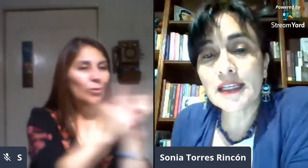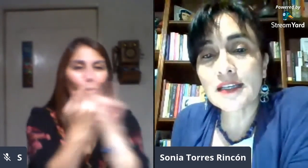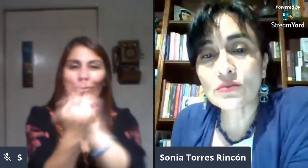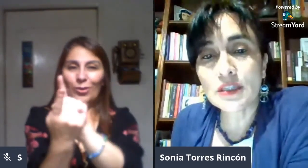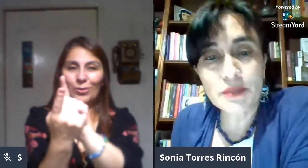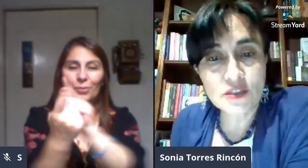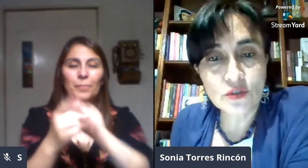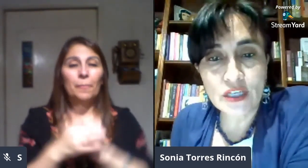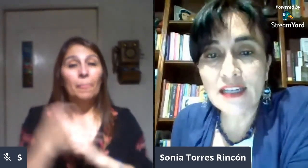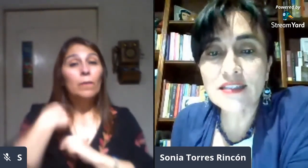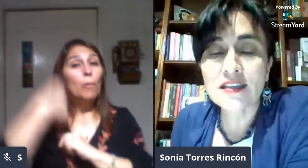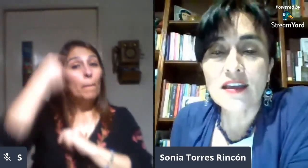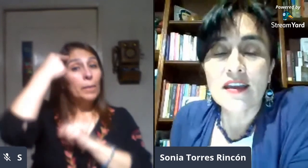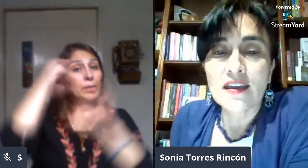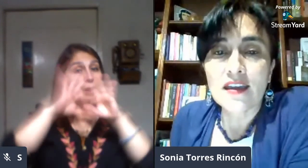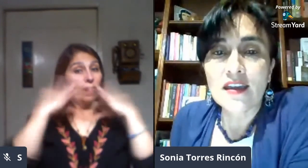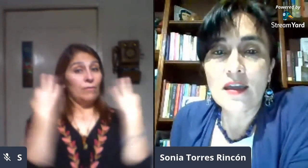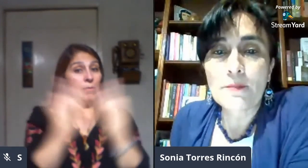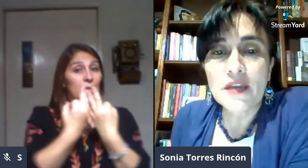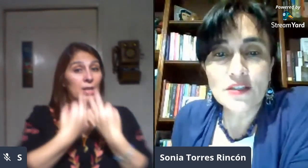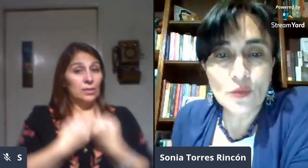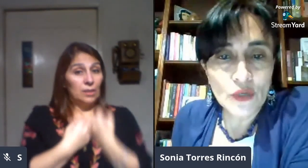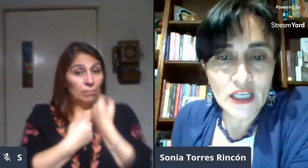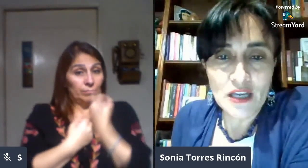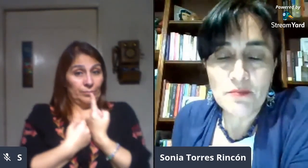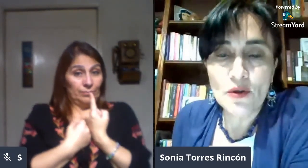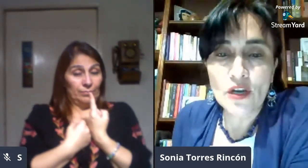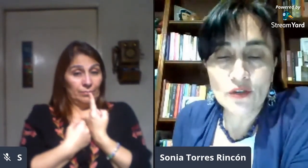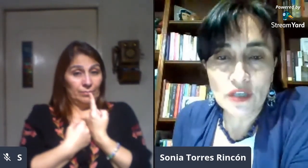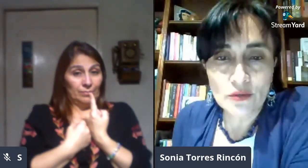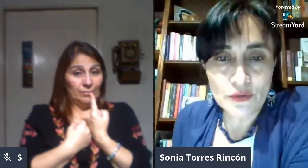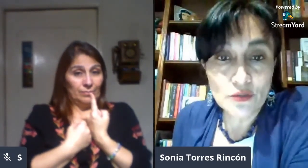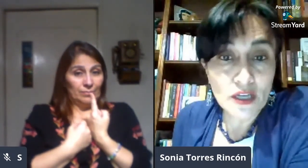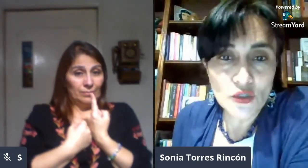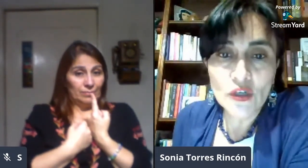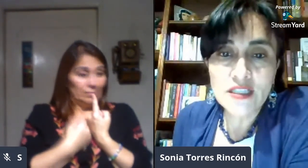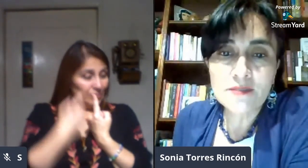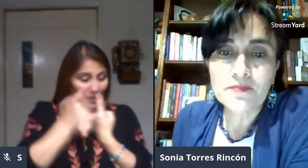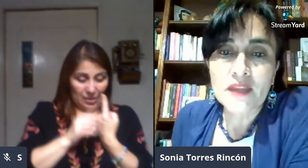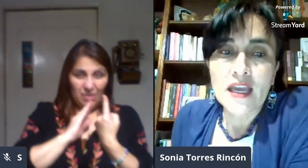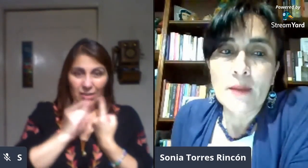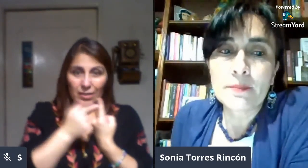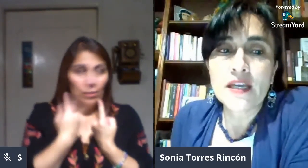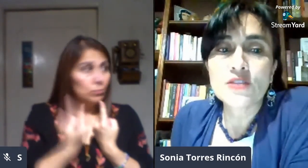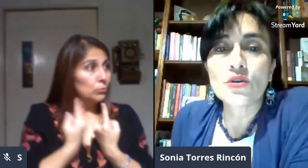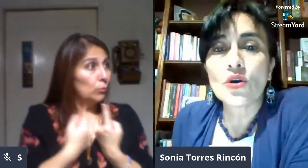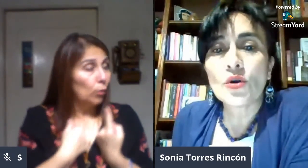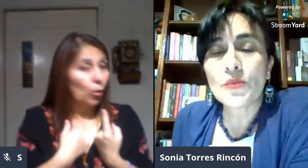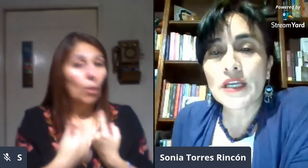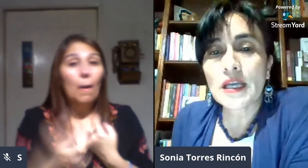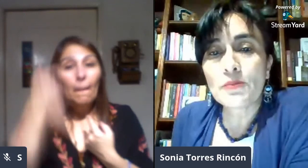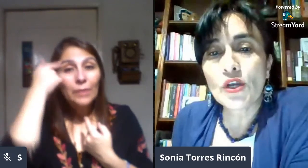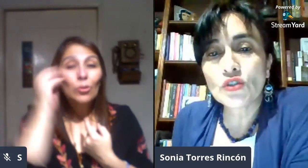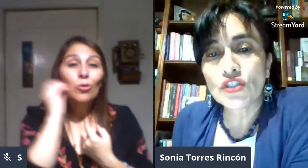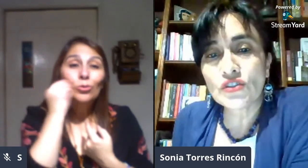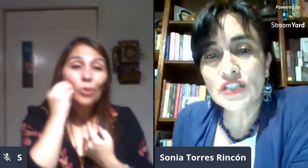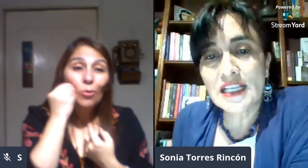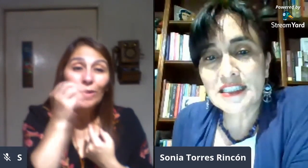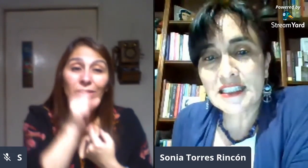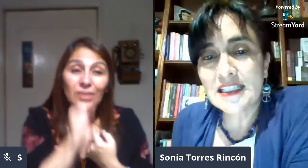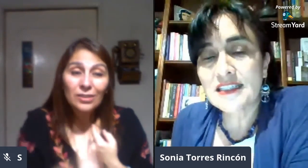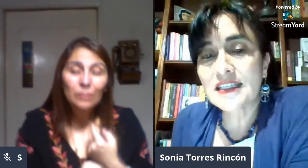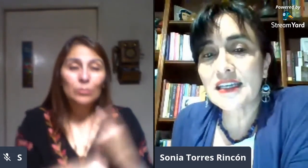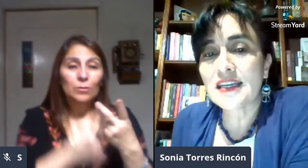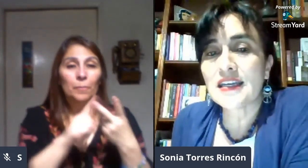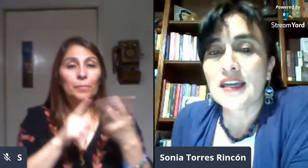las familias unipersonales, pienso, por ejemplo, en los adultos mayores, pienso, por ejemplo, en los niños